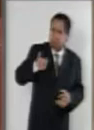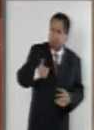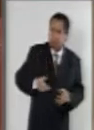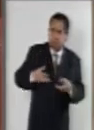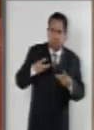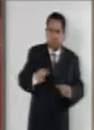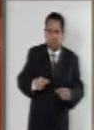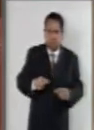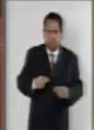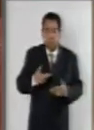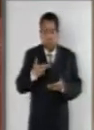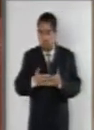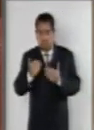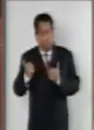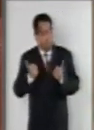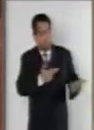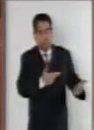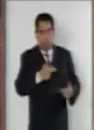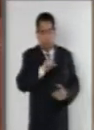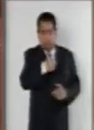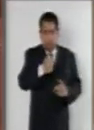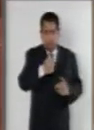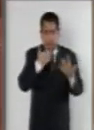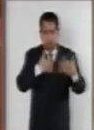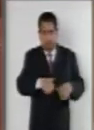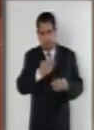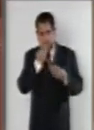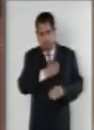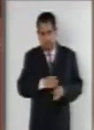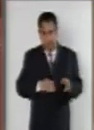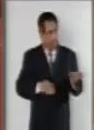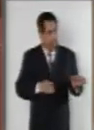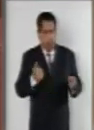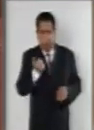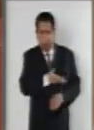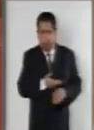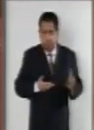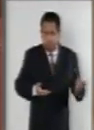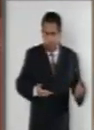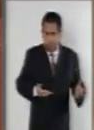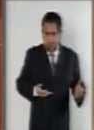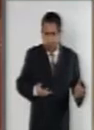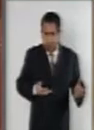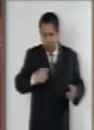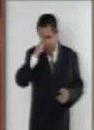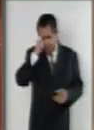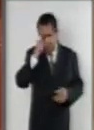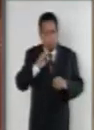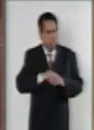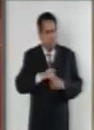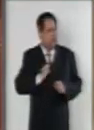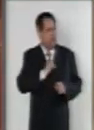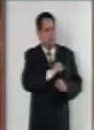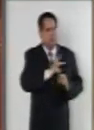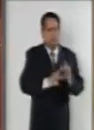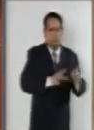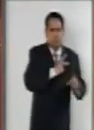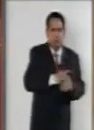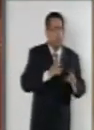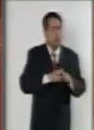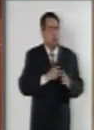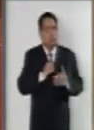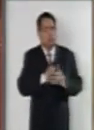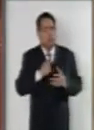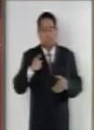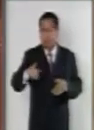se le va a regalar a los grupos financieros. Que se les dé, fíjense, financiamiento de